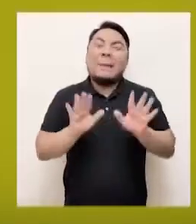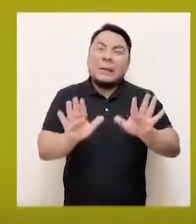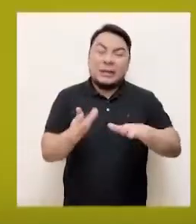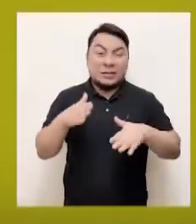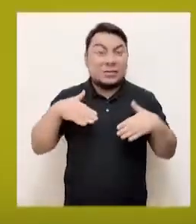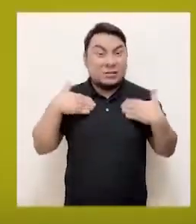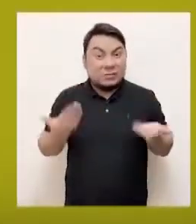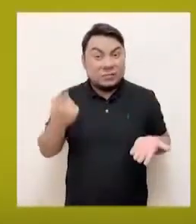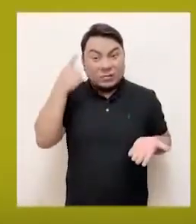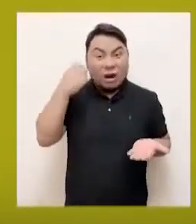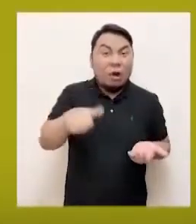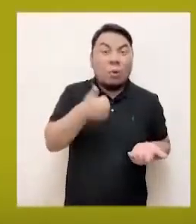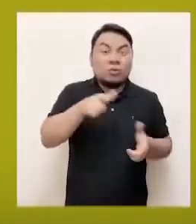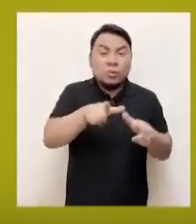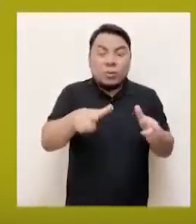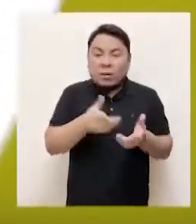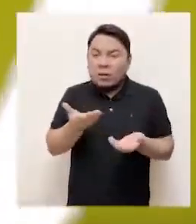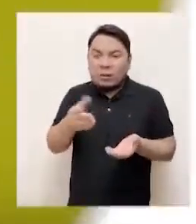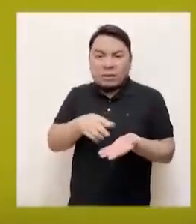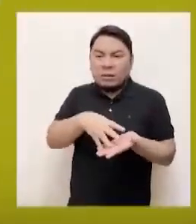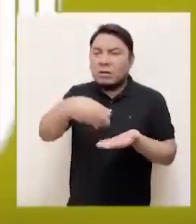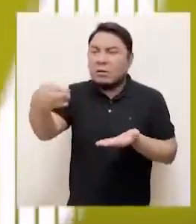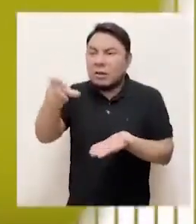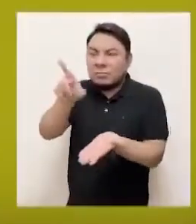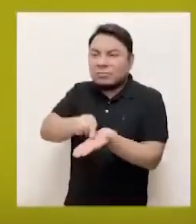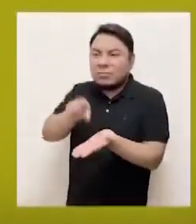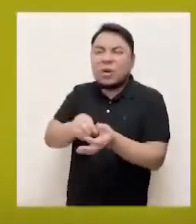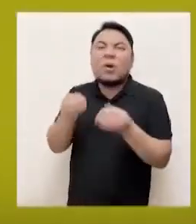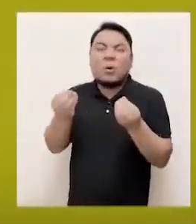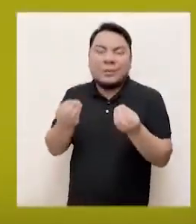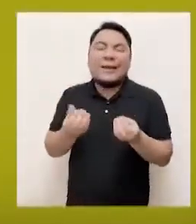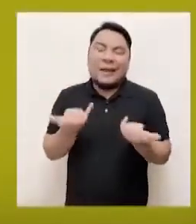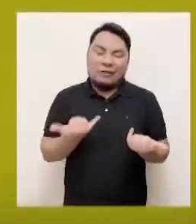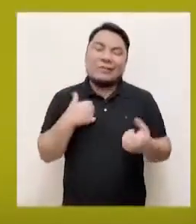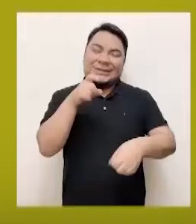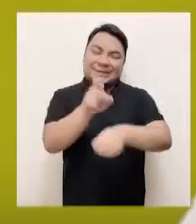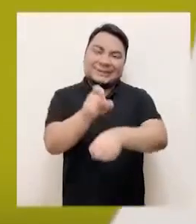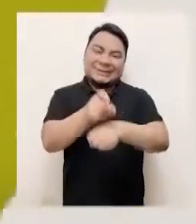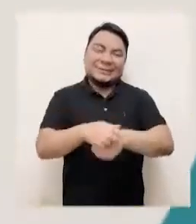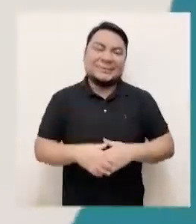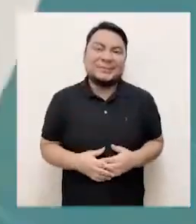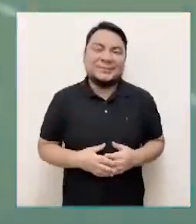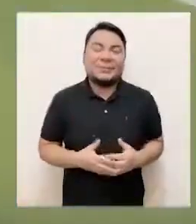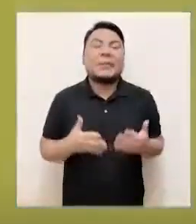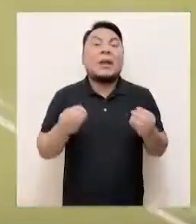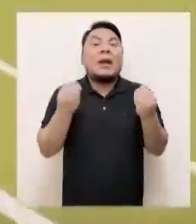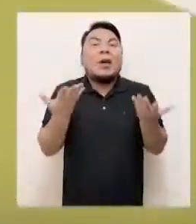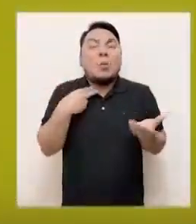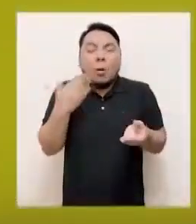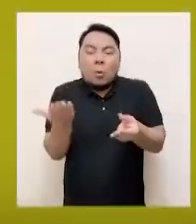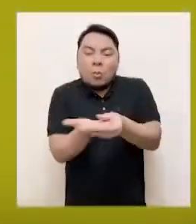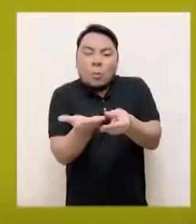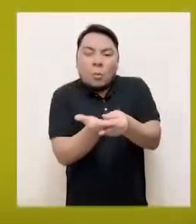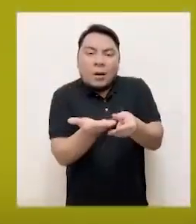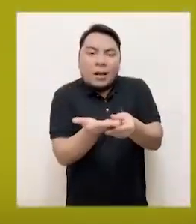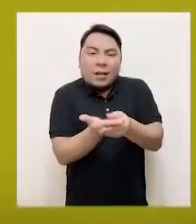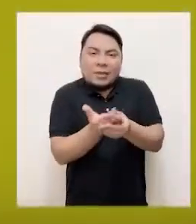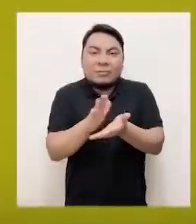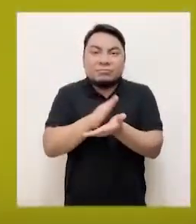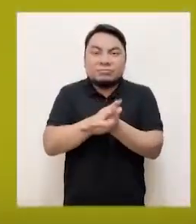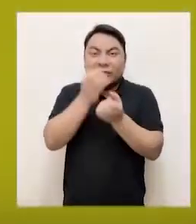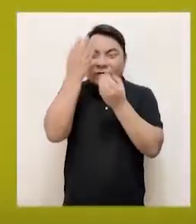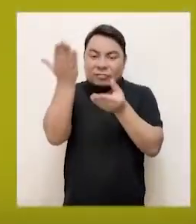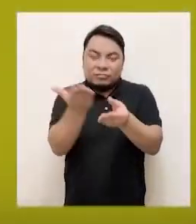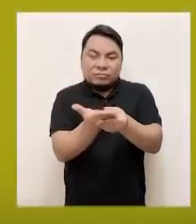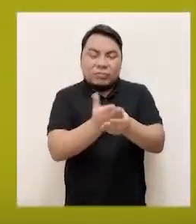computadora. Pero, ¿podrá llevarlo a otro lugar para que lo impriman? Averigüémoslo en este tutorial. ¿Cómo guardar archivos